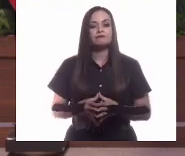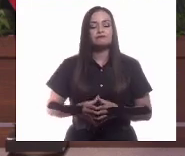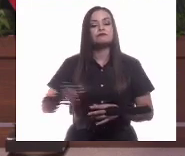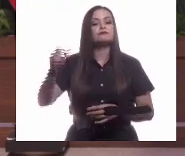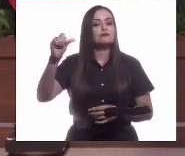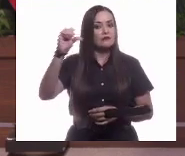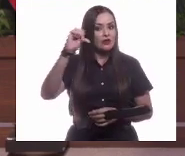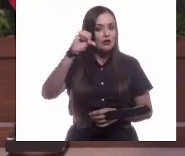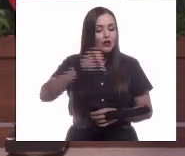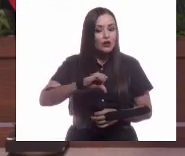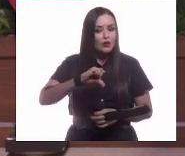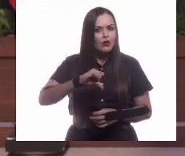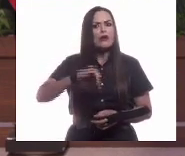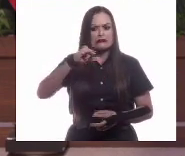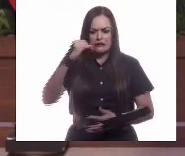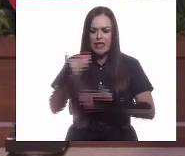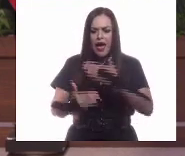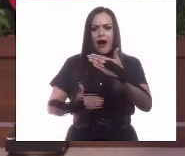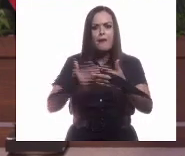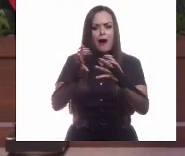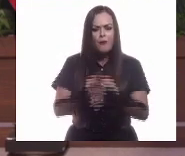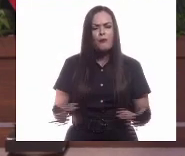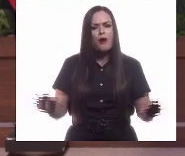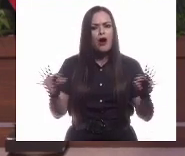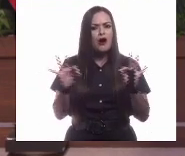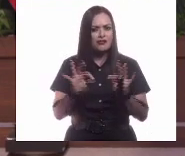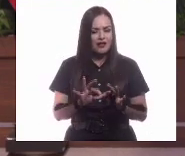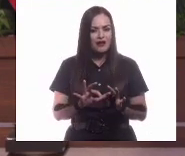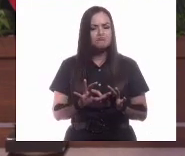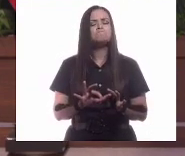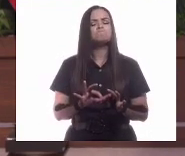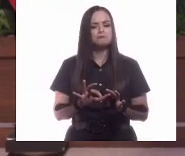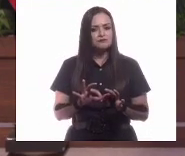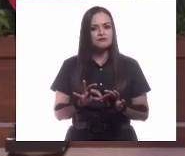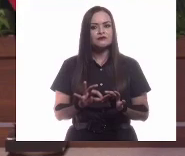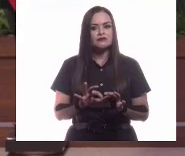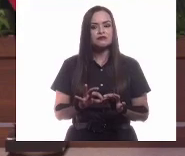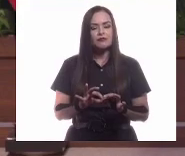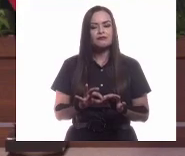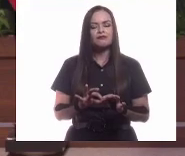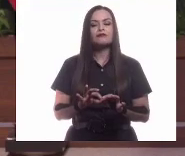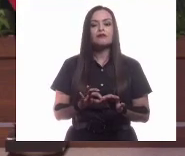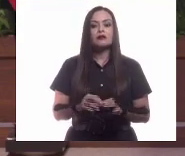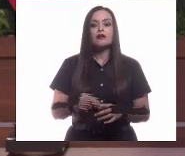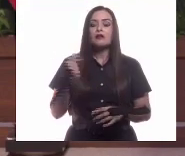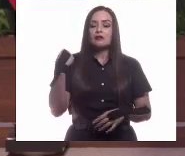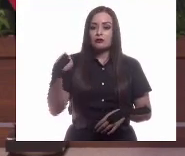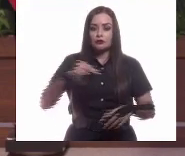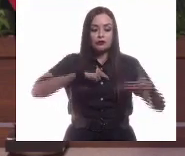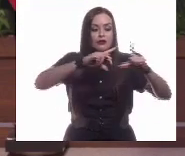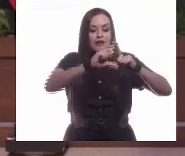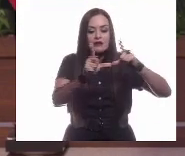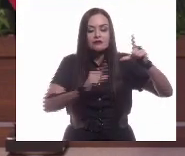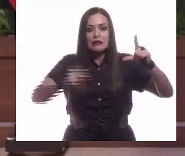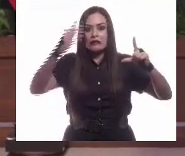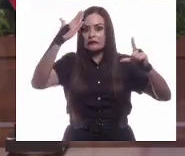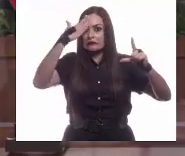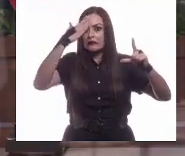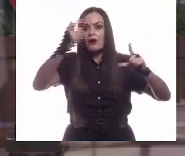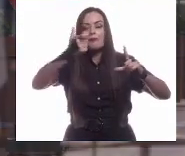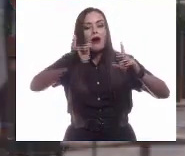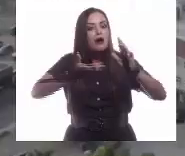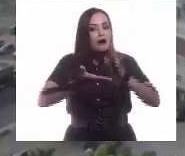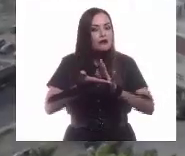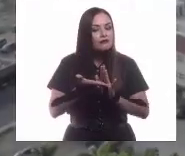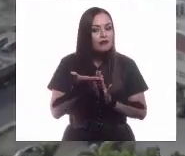Hoy tenemos avances importantes. En el periodo que se informa, fuimos líderes nacionales en crecimiento económico,